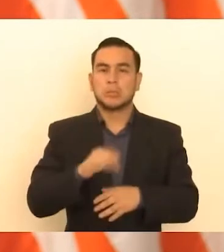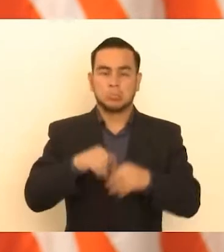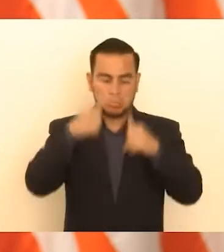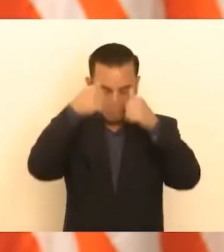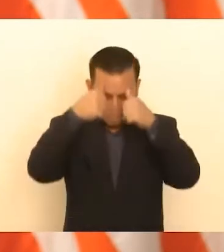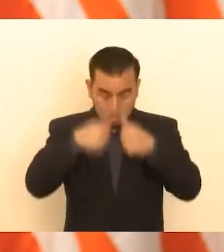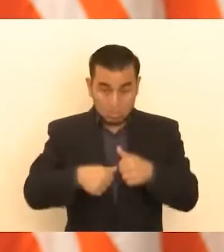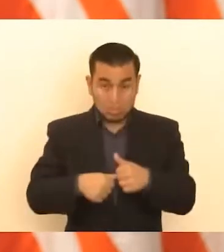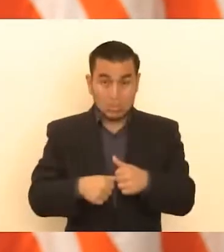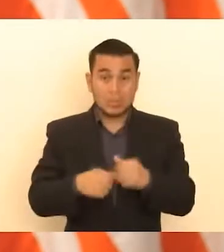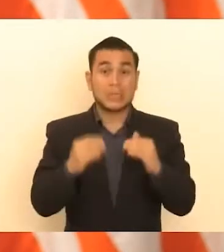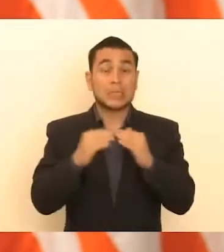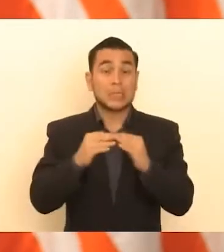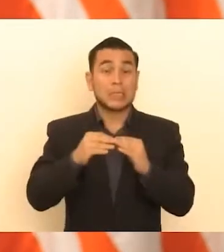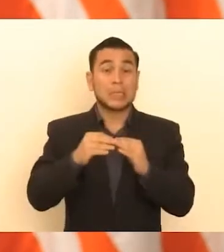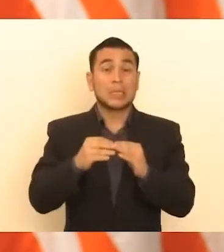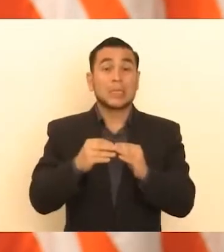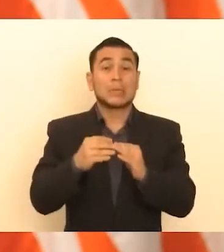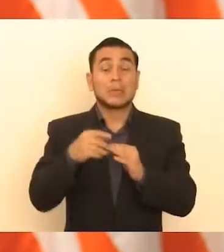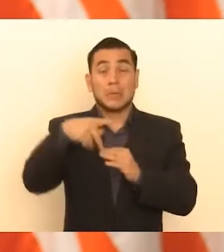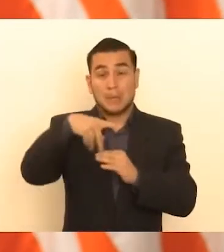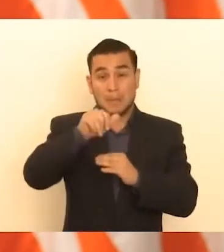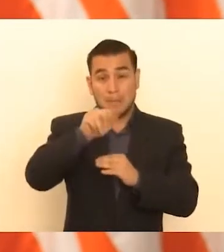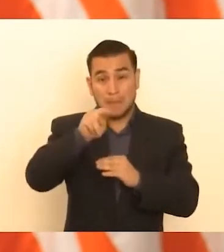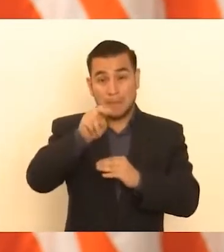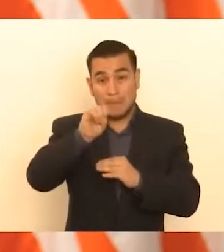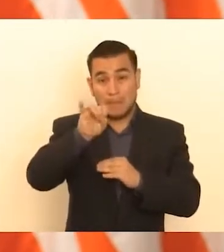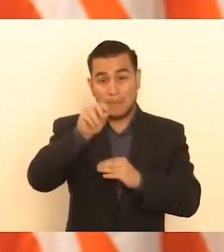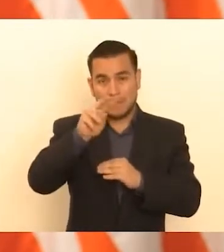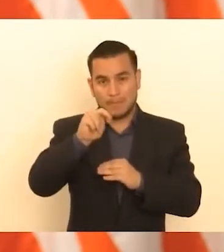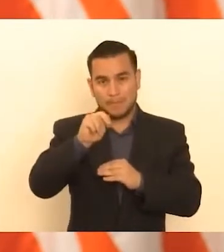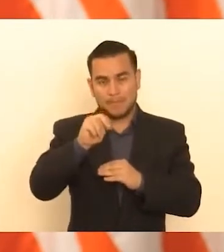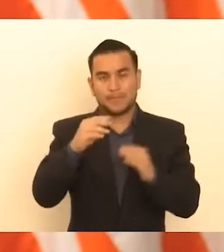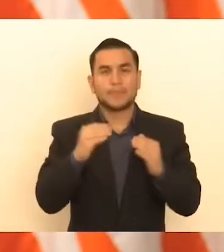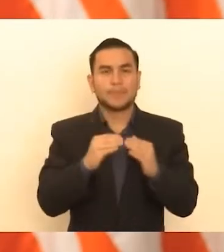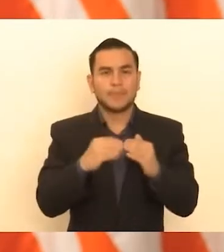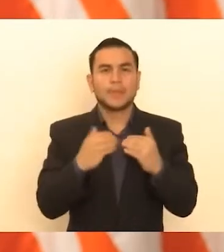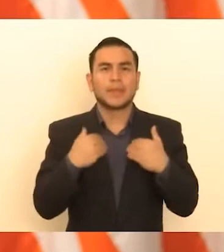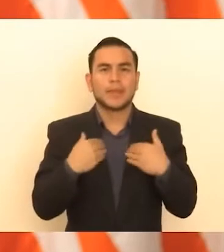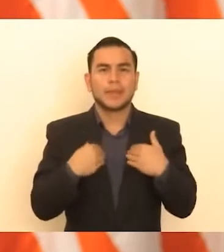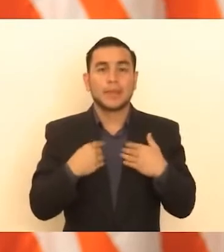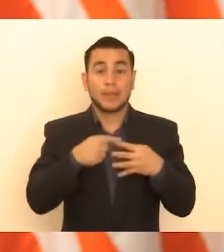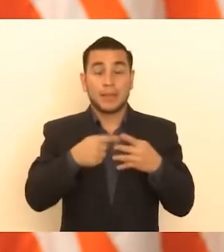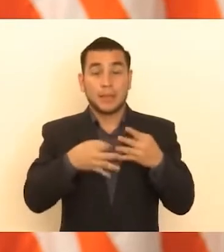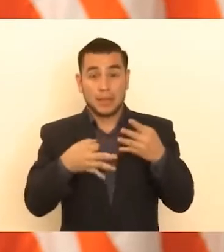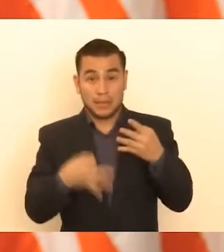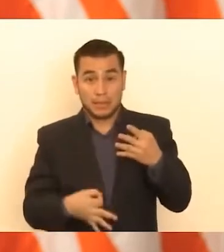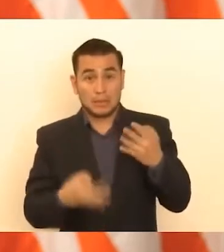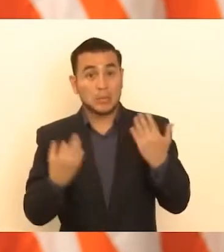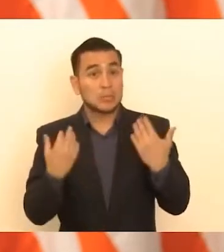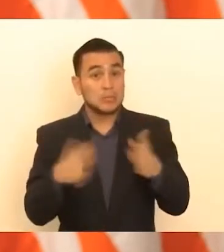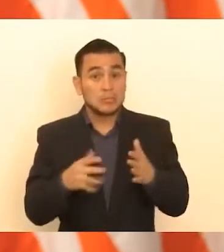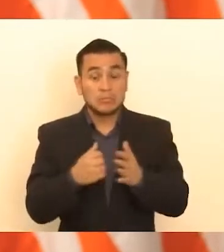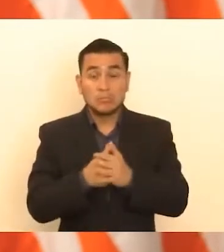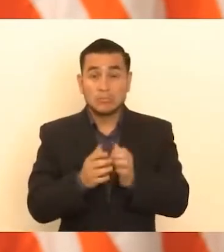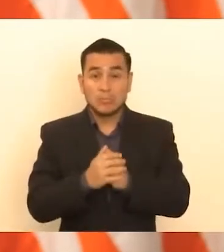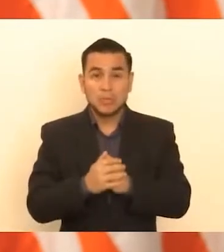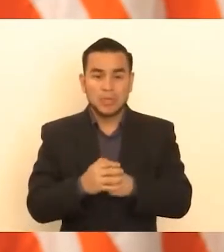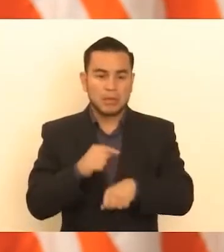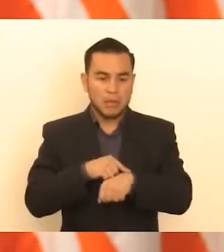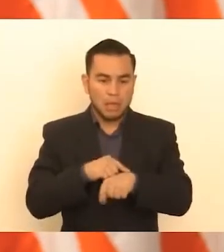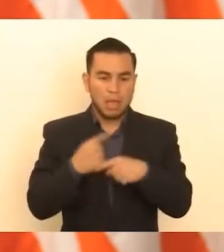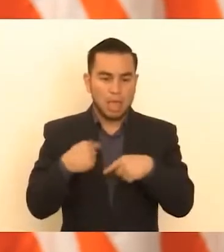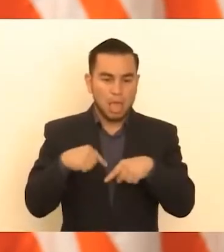han aprobado tienen años discutiendo la tienen una ley de amnistía que ya se le venció el plazo una vez le dieron más